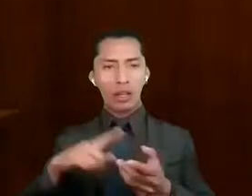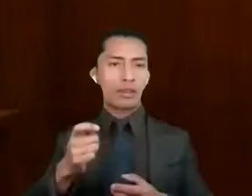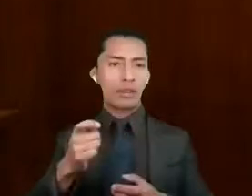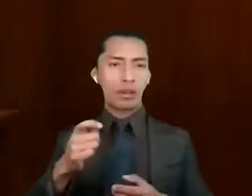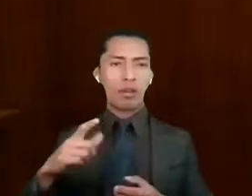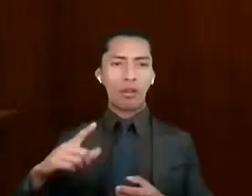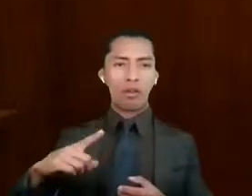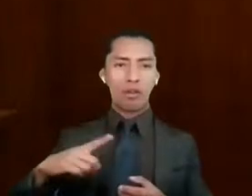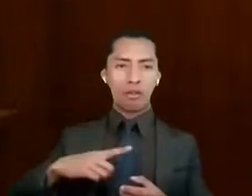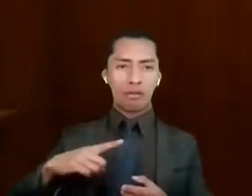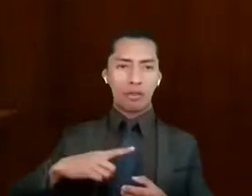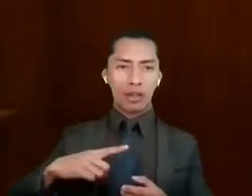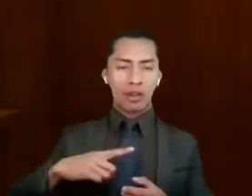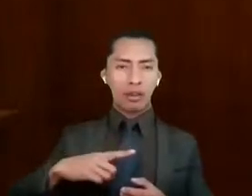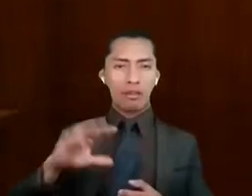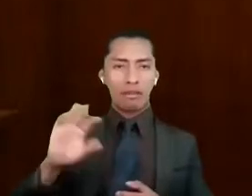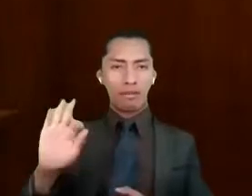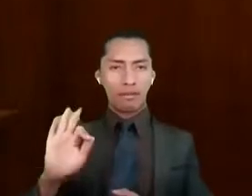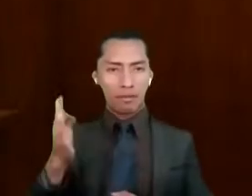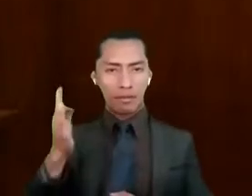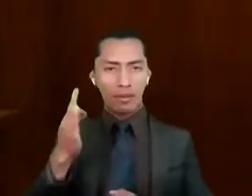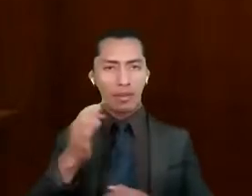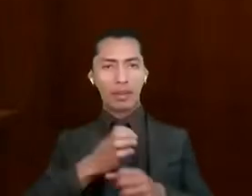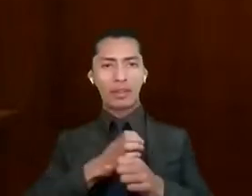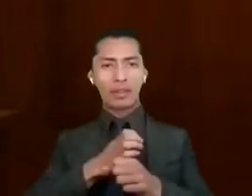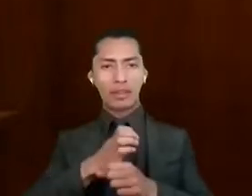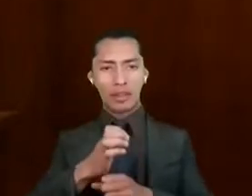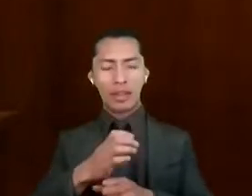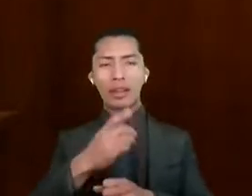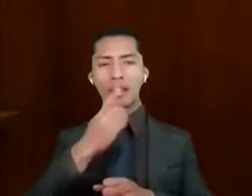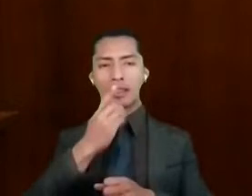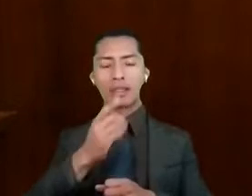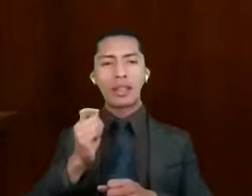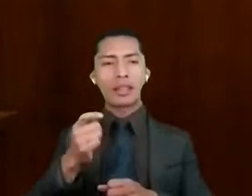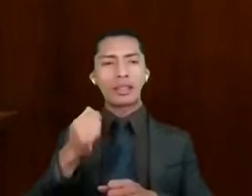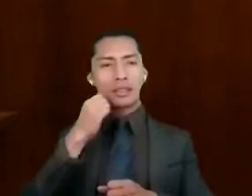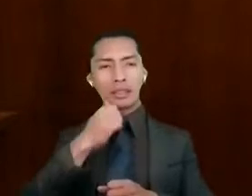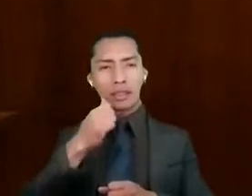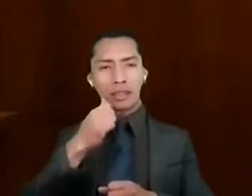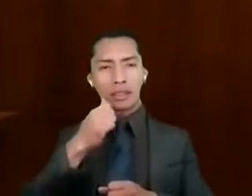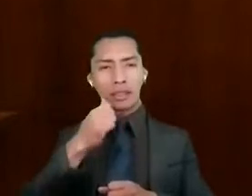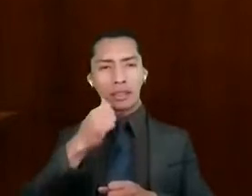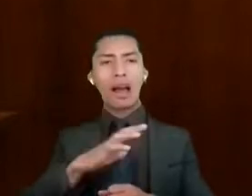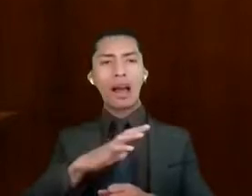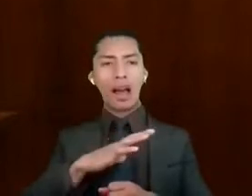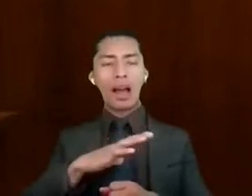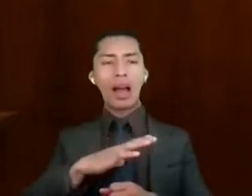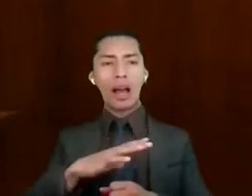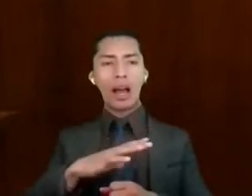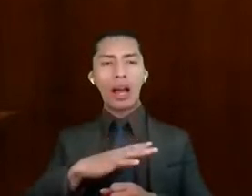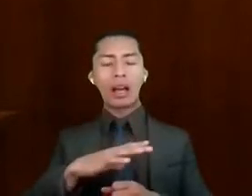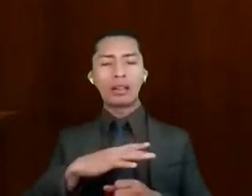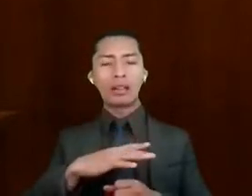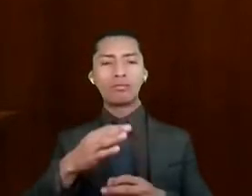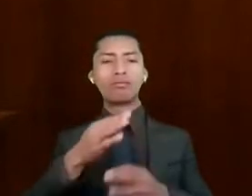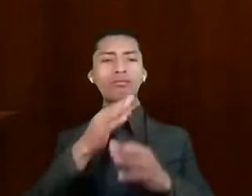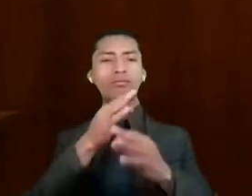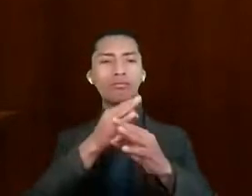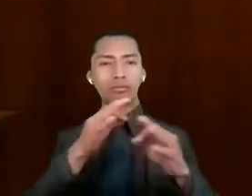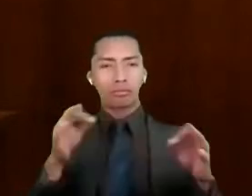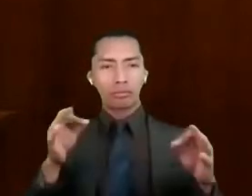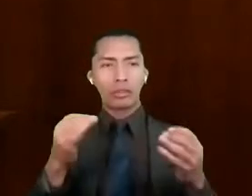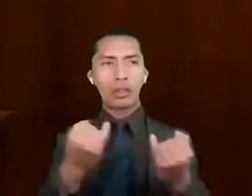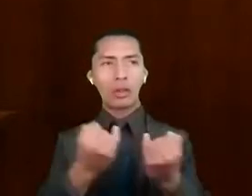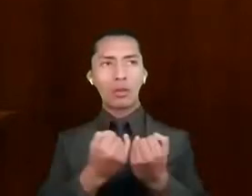han manifestado permanentemente, no solamente de manera pública, sino en diferentes acciones que son de